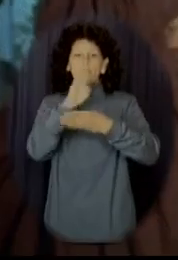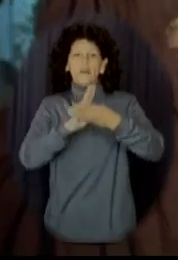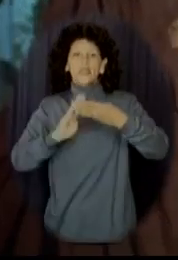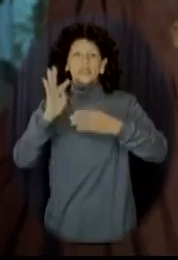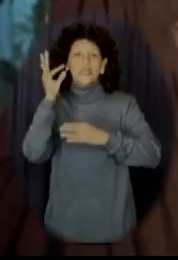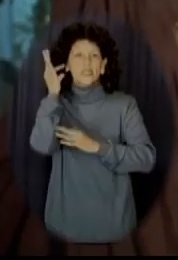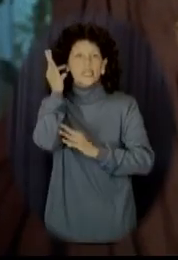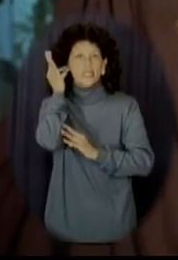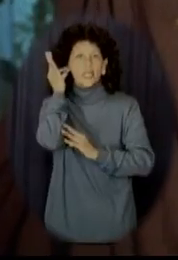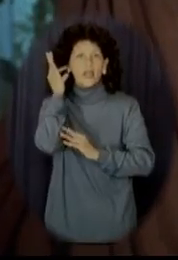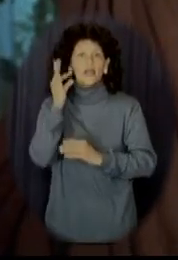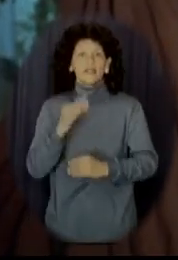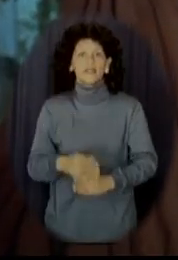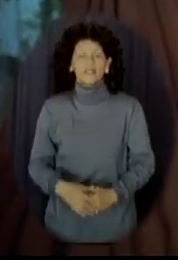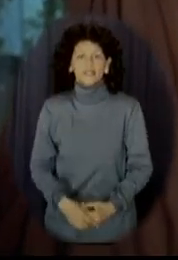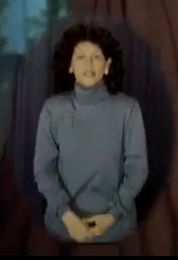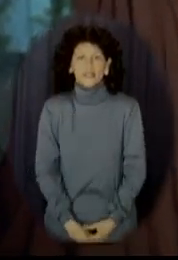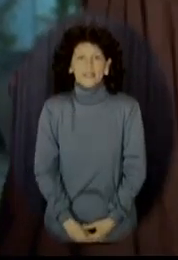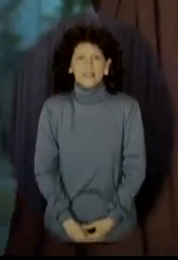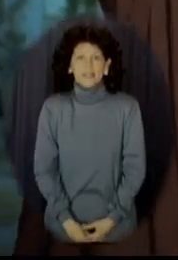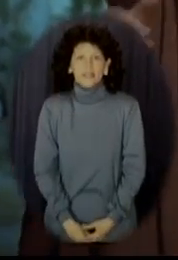bendita.